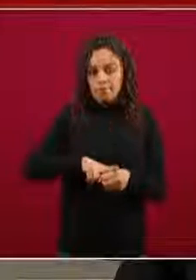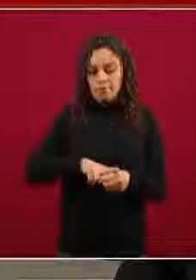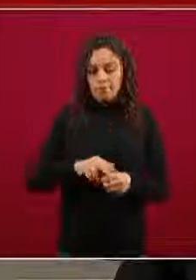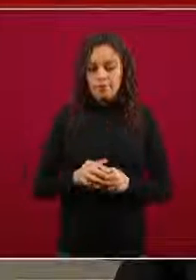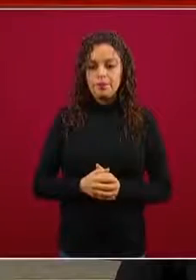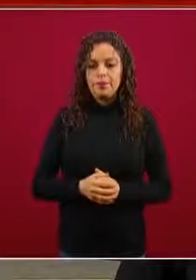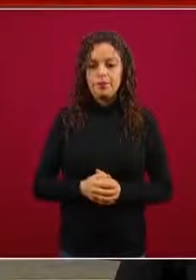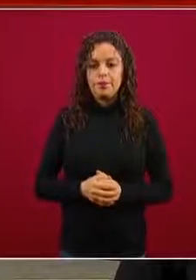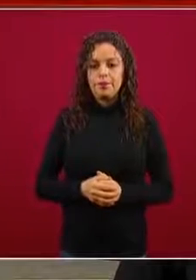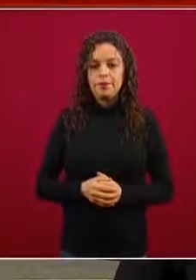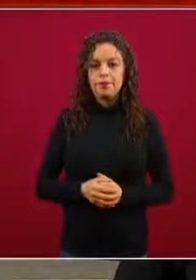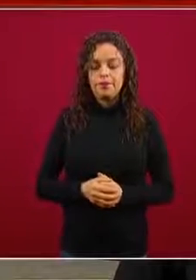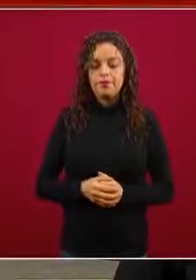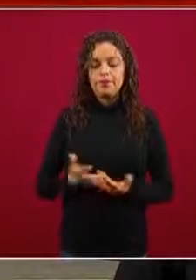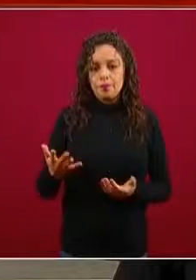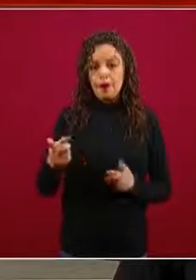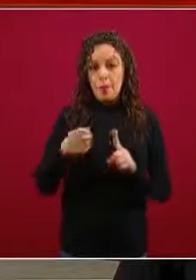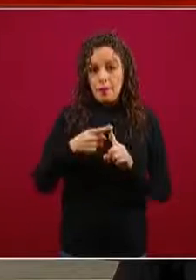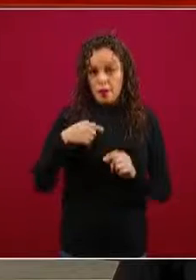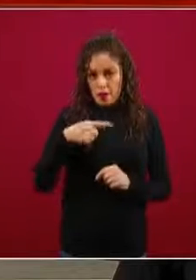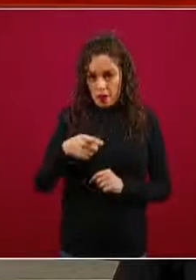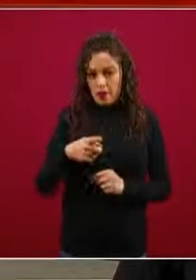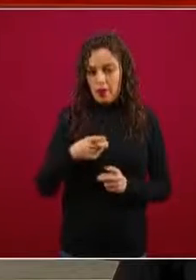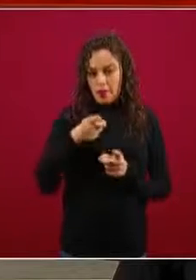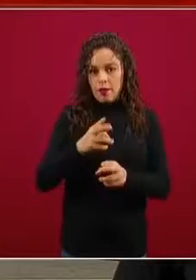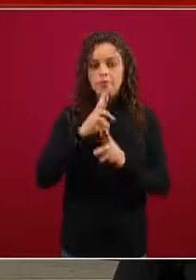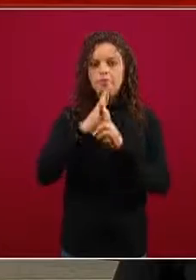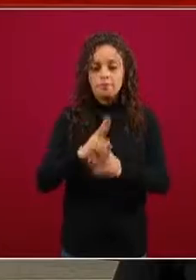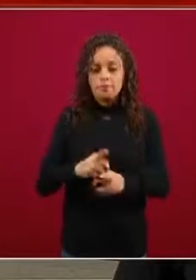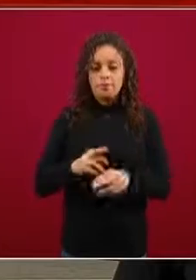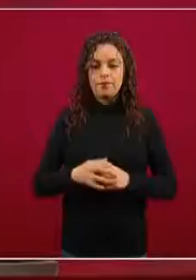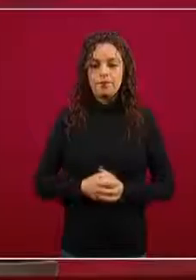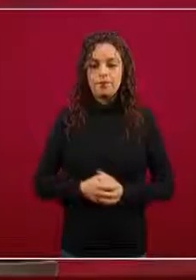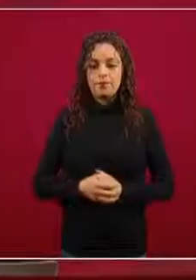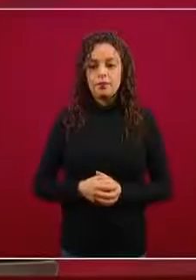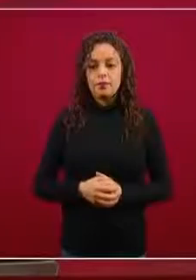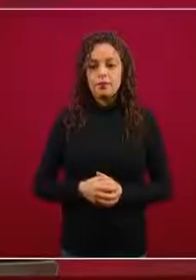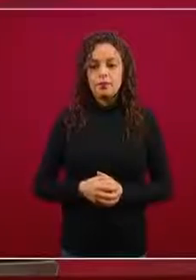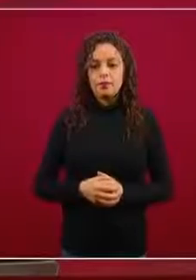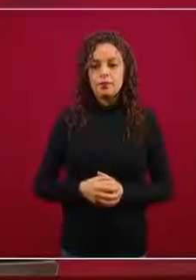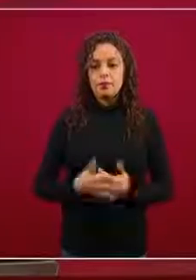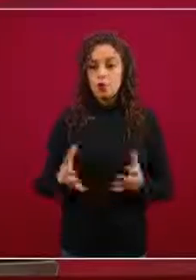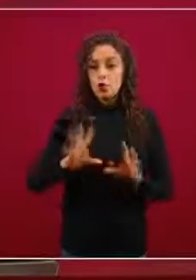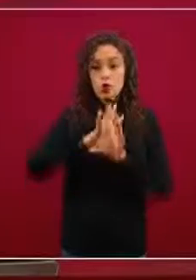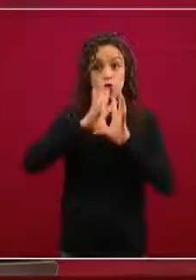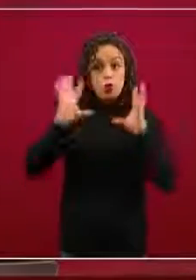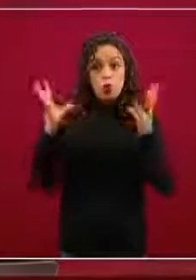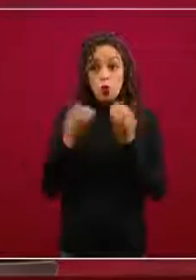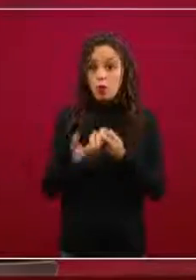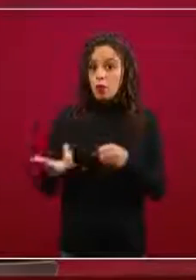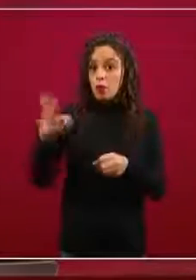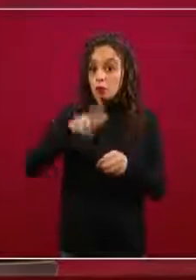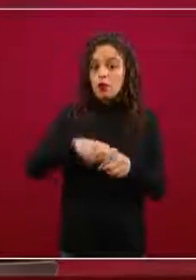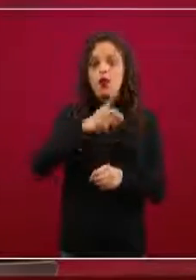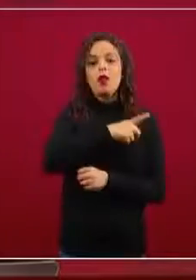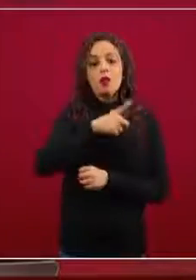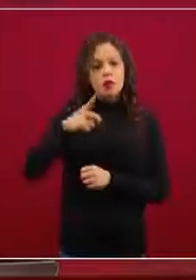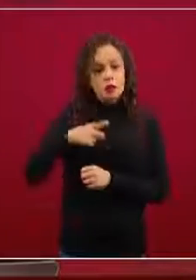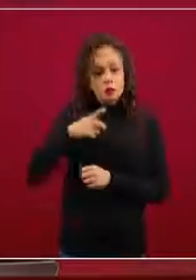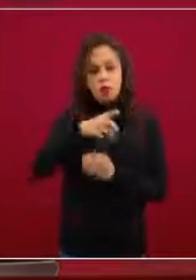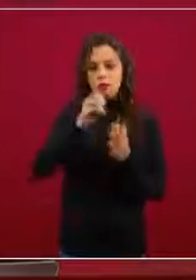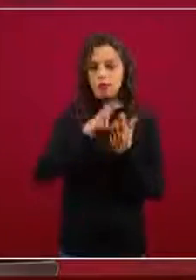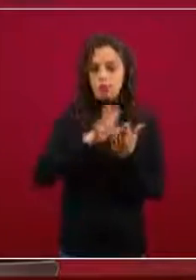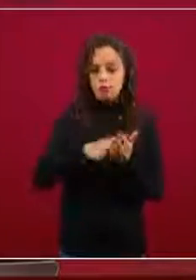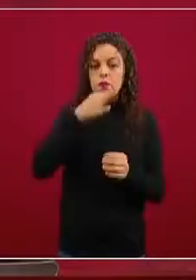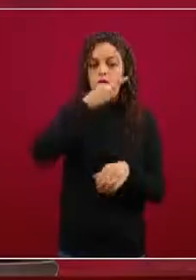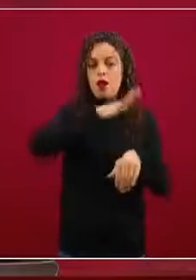La implicación, digamos, lo ideal es que estén reportando todas las unidades de salud y por lo tanto todas las autoridades sanitarias,